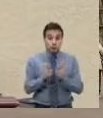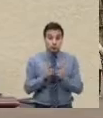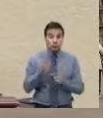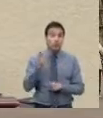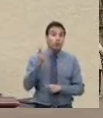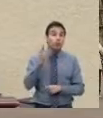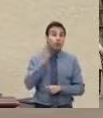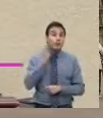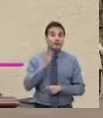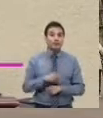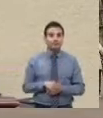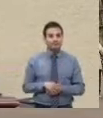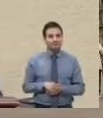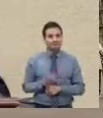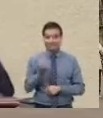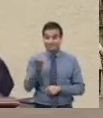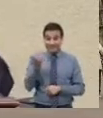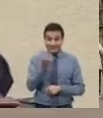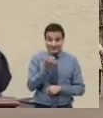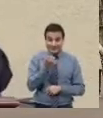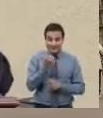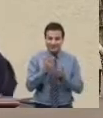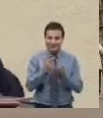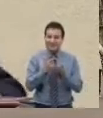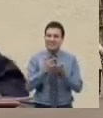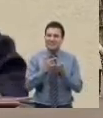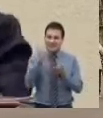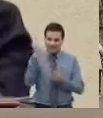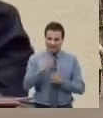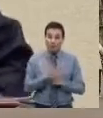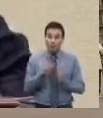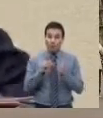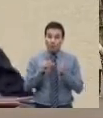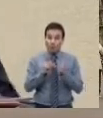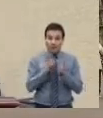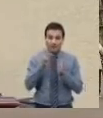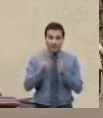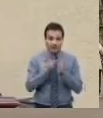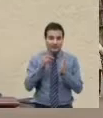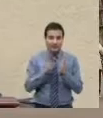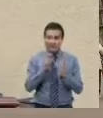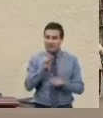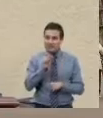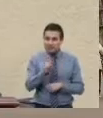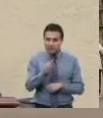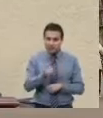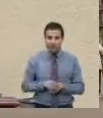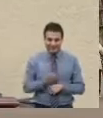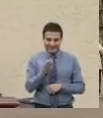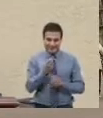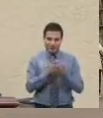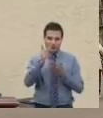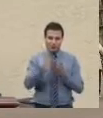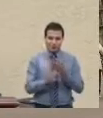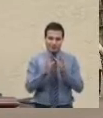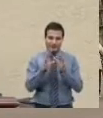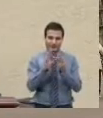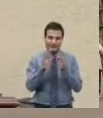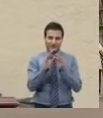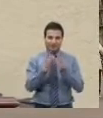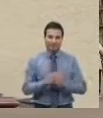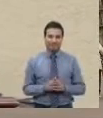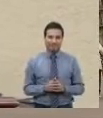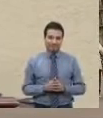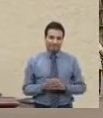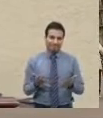proyecto de resolución que la Comisión de Fiscalización somete a consideración de este Consejo General y que, una vez